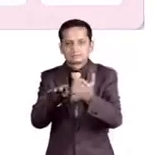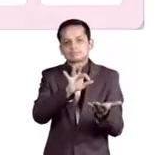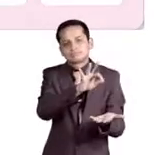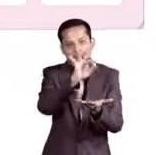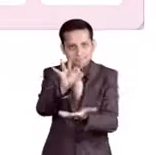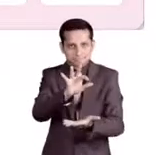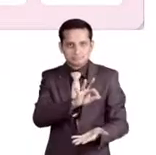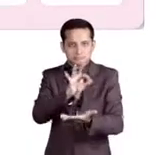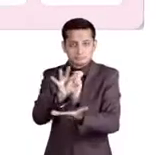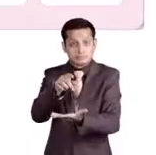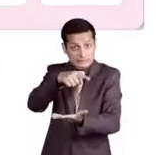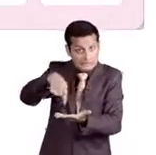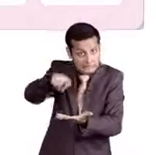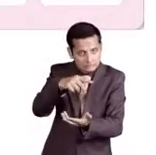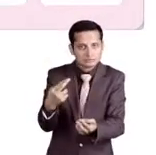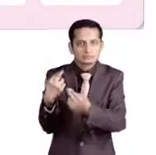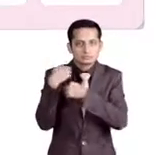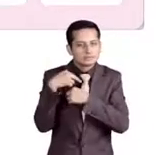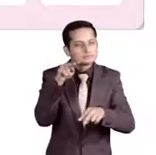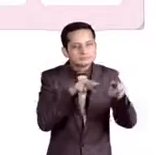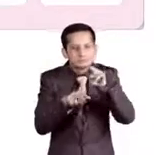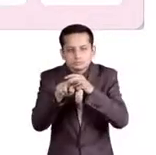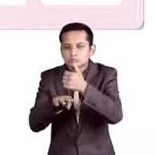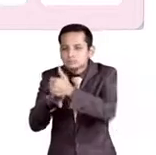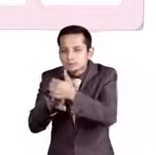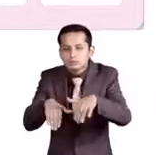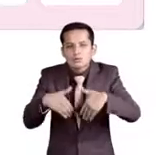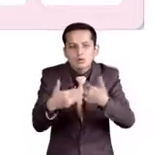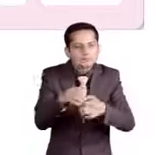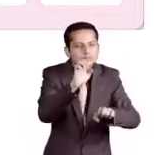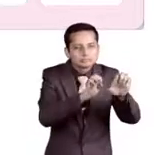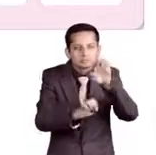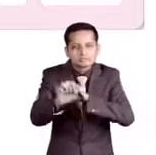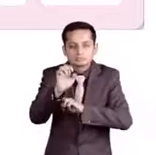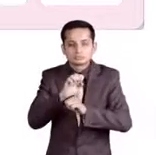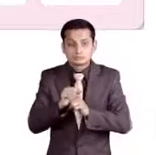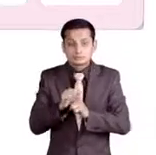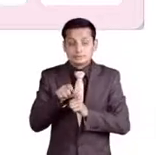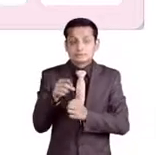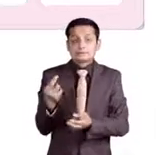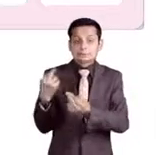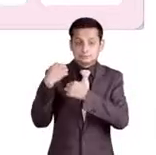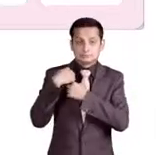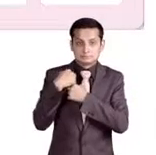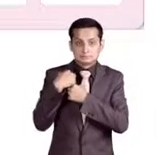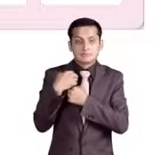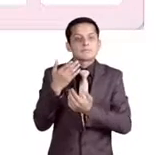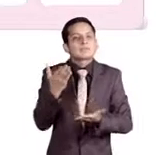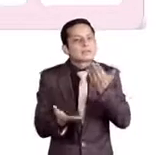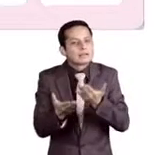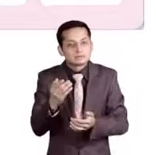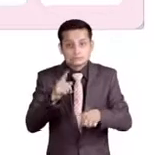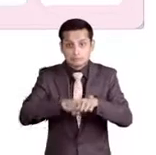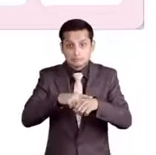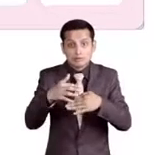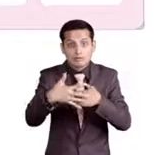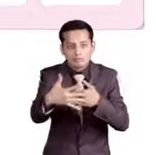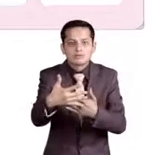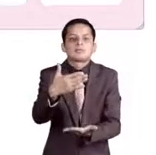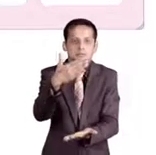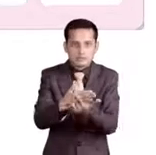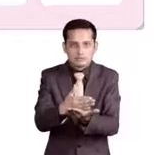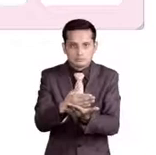que asuma transitoriamente sus funciones tenga la potestad de evaluar el desempeño de las autoridades, cuya designación le